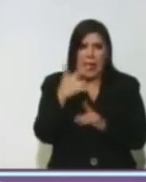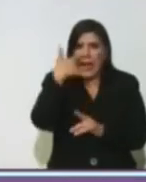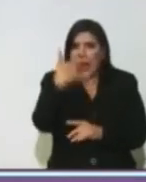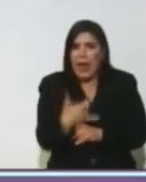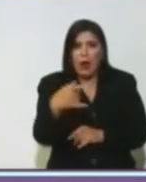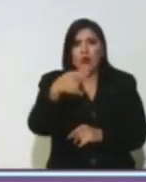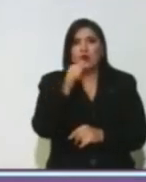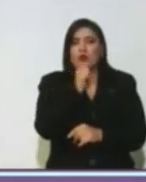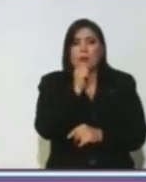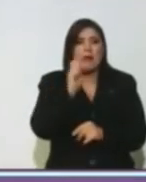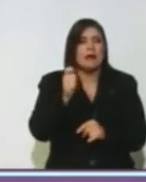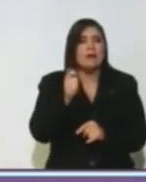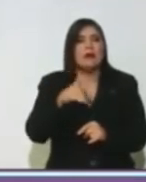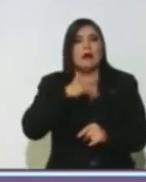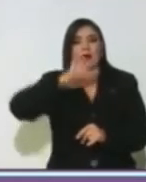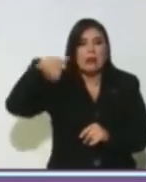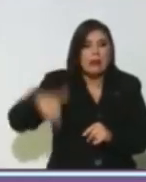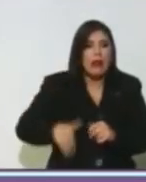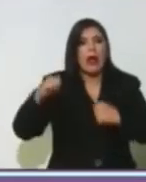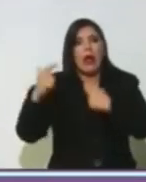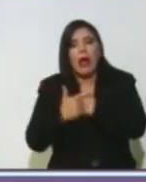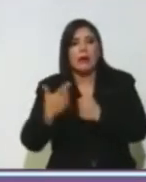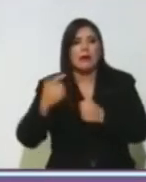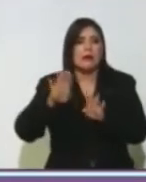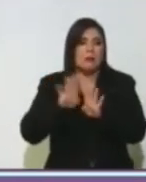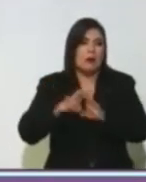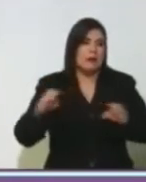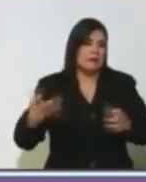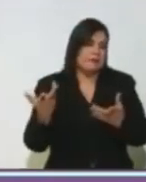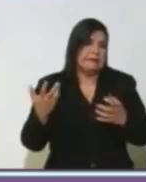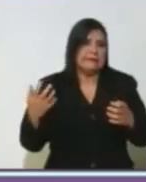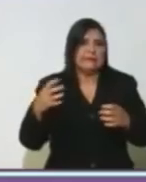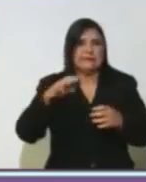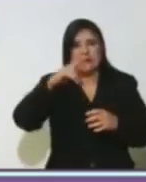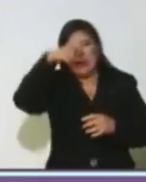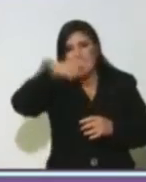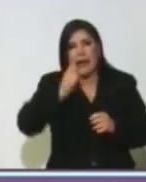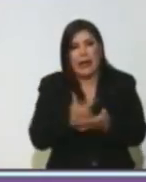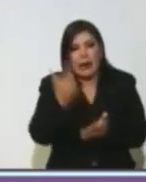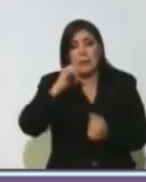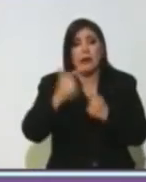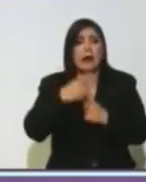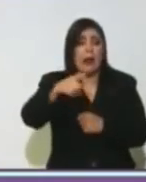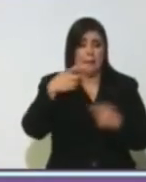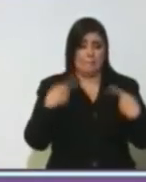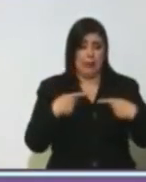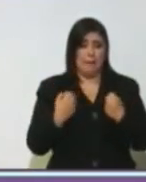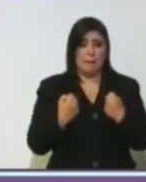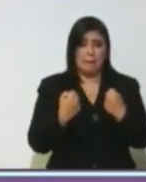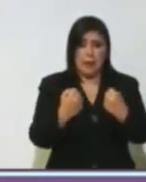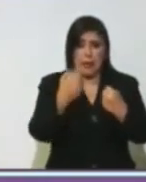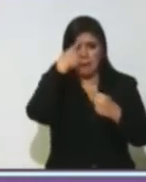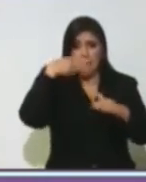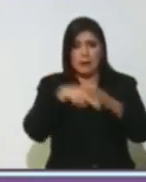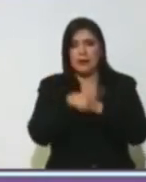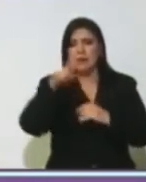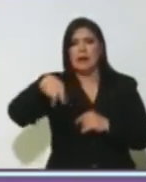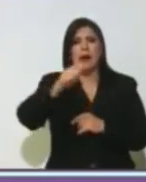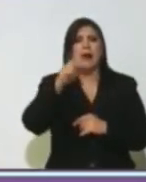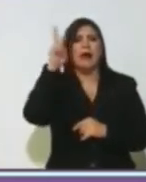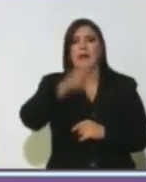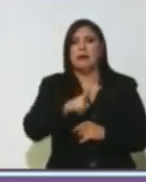realmente los pilotos que hoy conducen los trenes del metro son verdaderamente unos